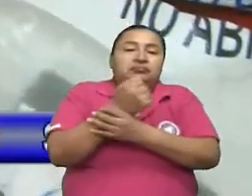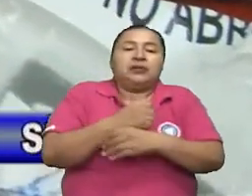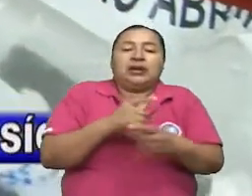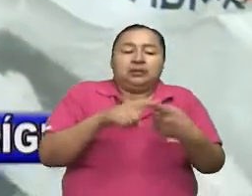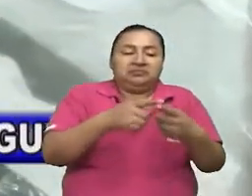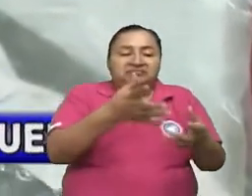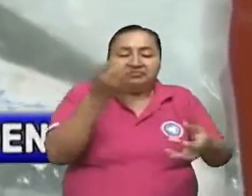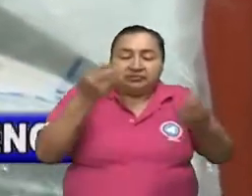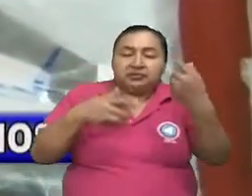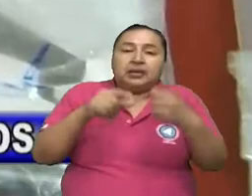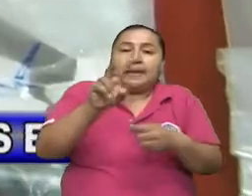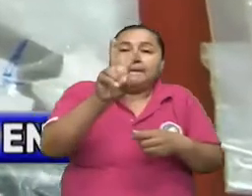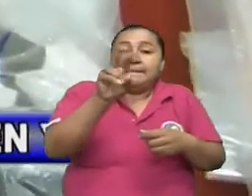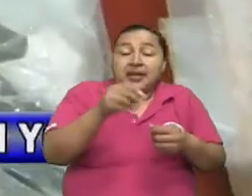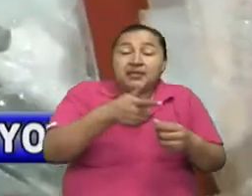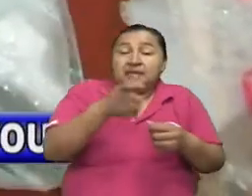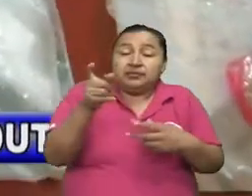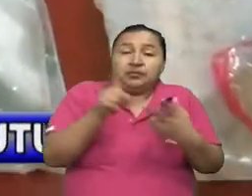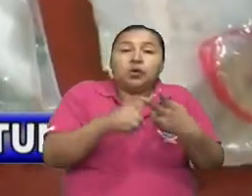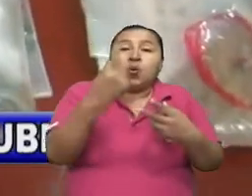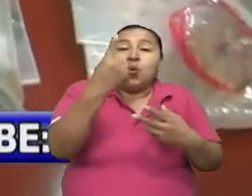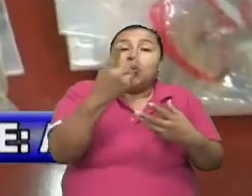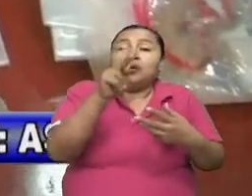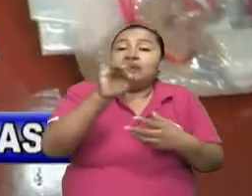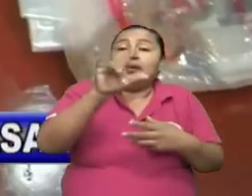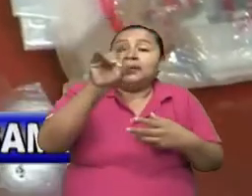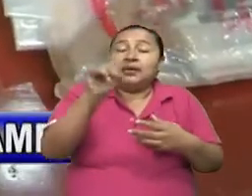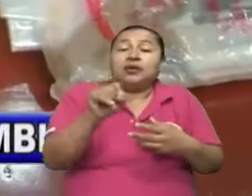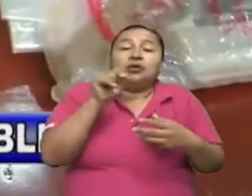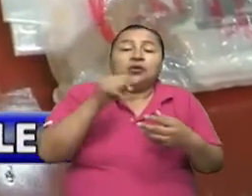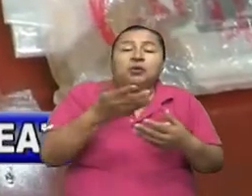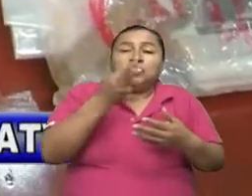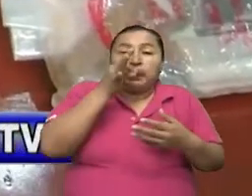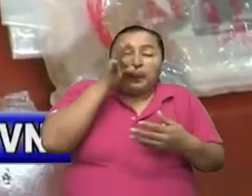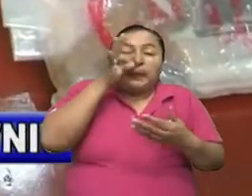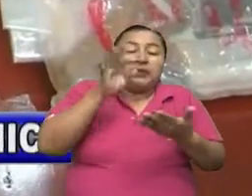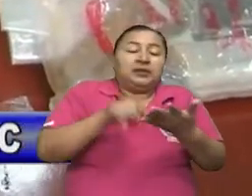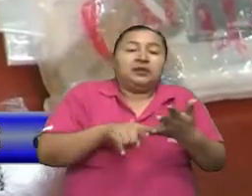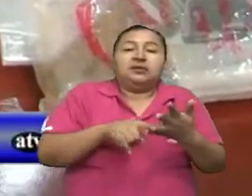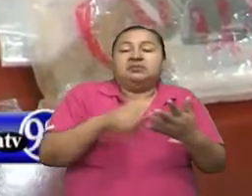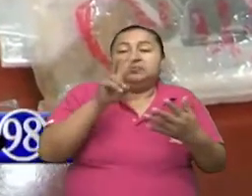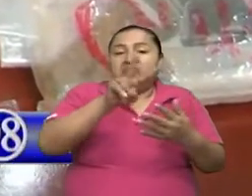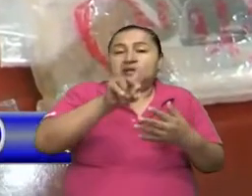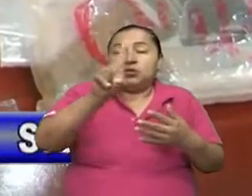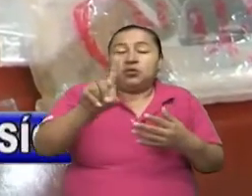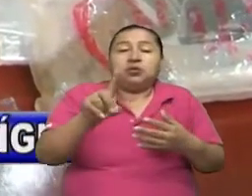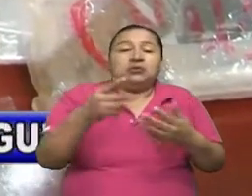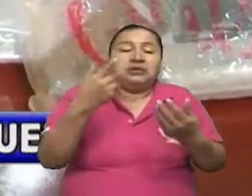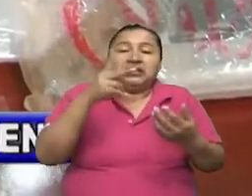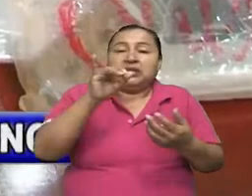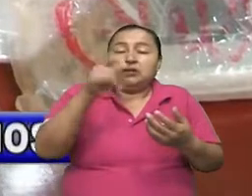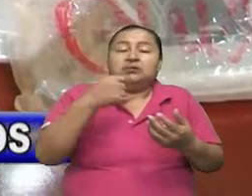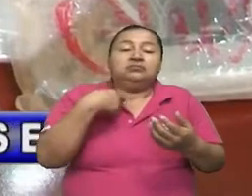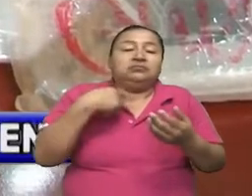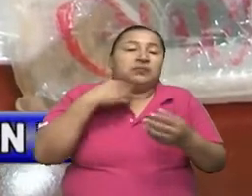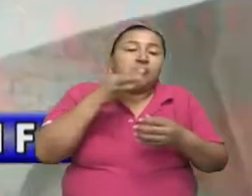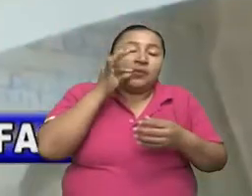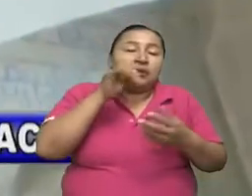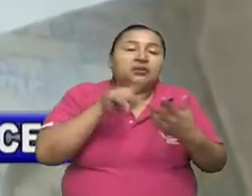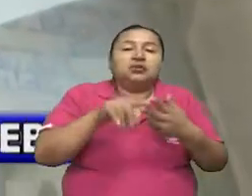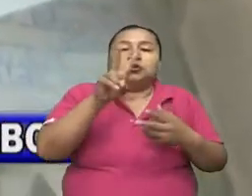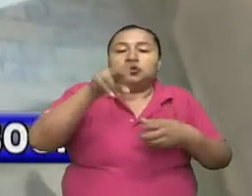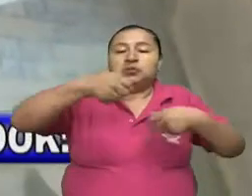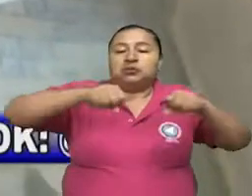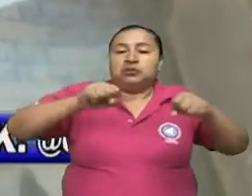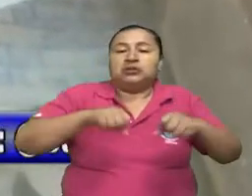fuego, un kilo de cocaína, 21 libras de marihuana, dos automóviles y dos motocicletas.